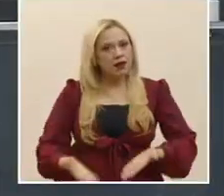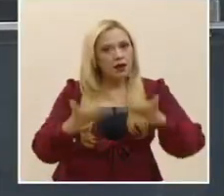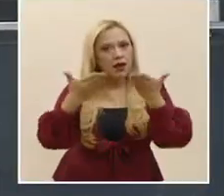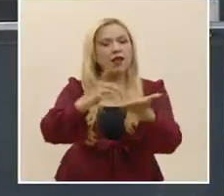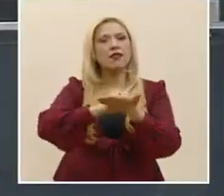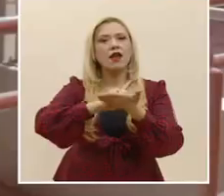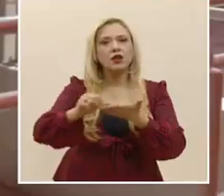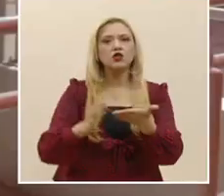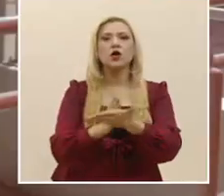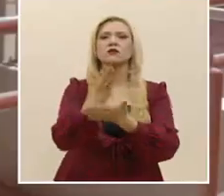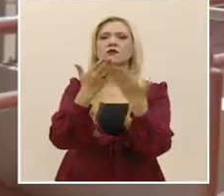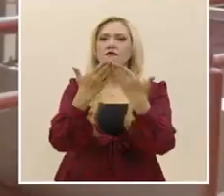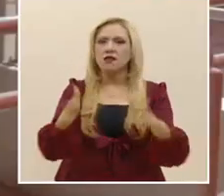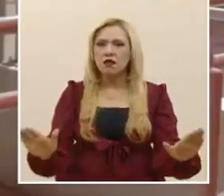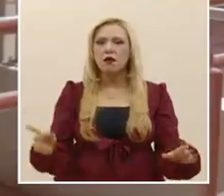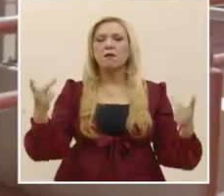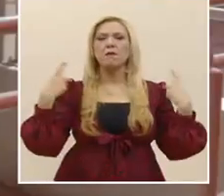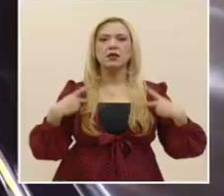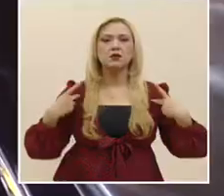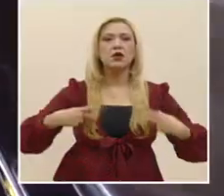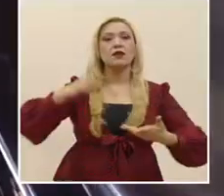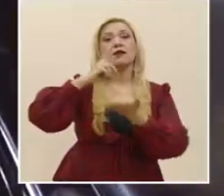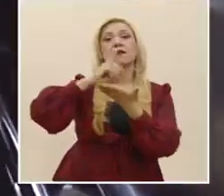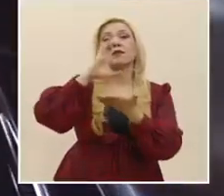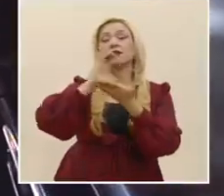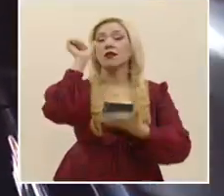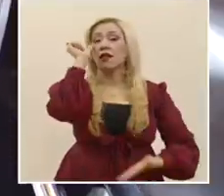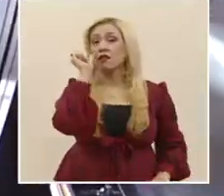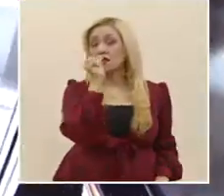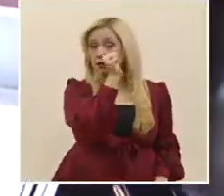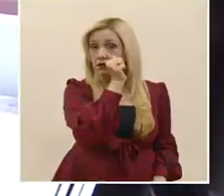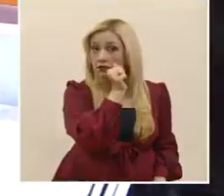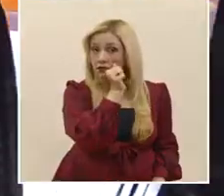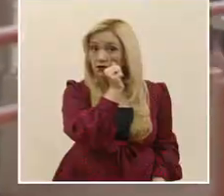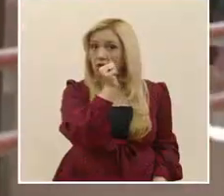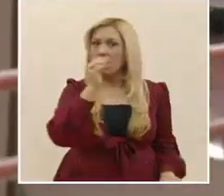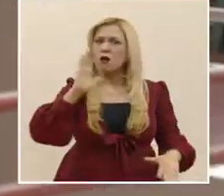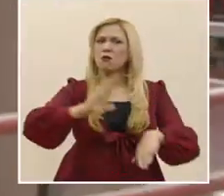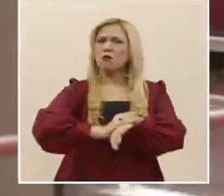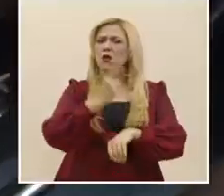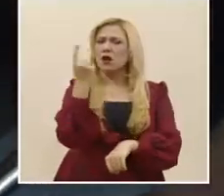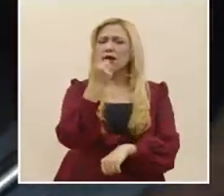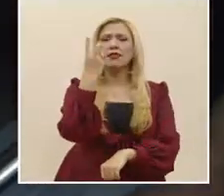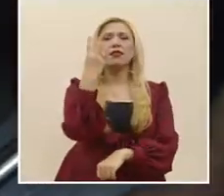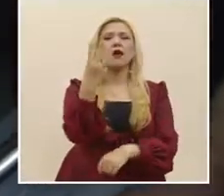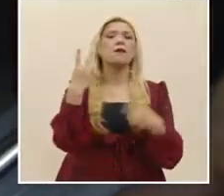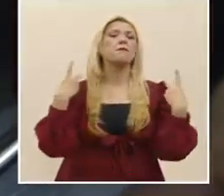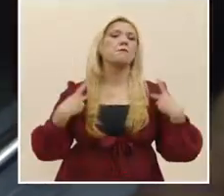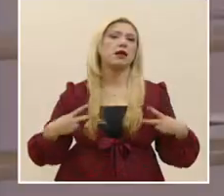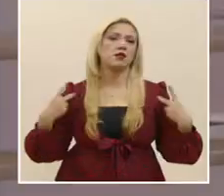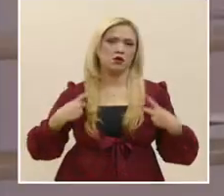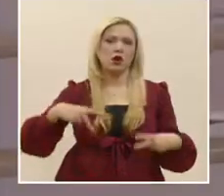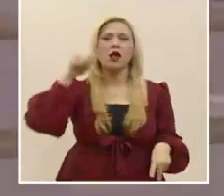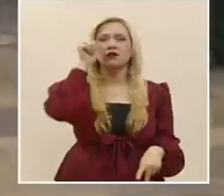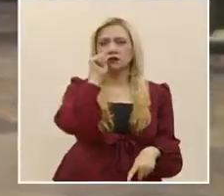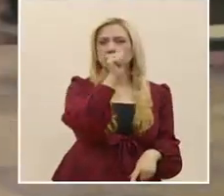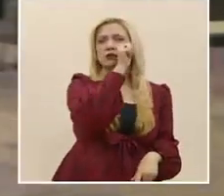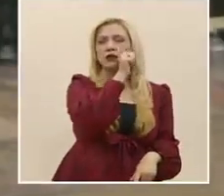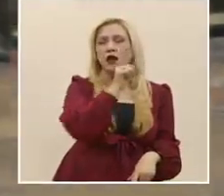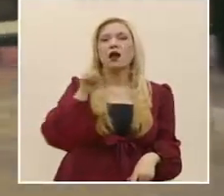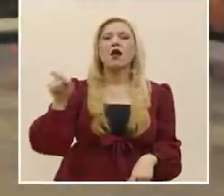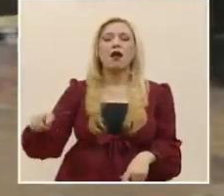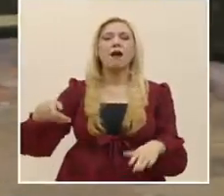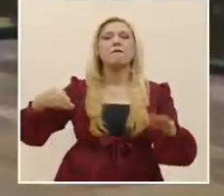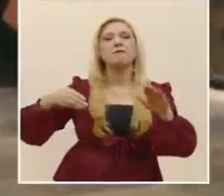a la accesibilidad y movilidad de las personas con discapacidad. Esto tras amparar a 3 personas con discapacidad visual usuarias